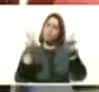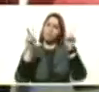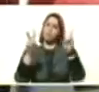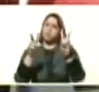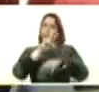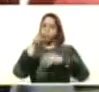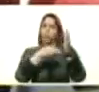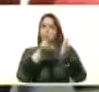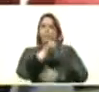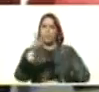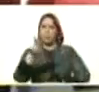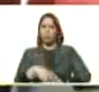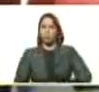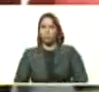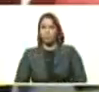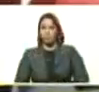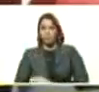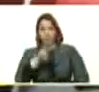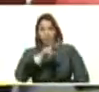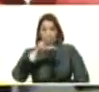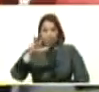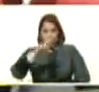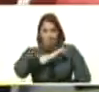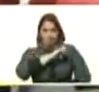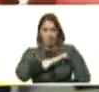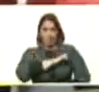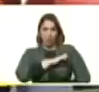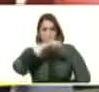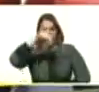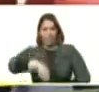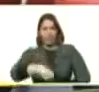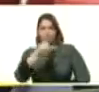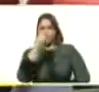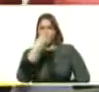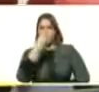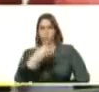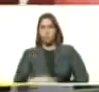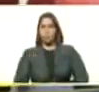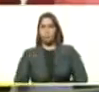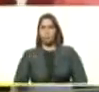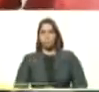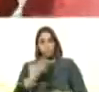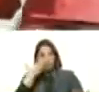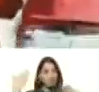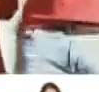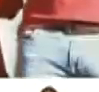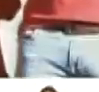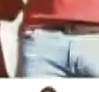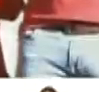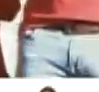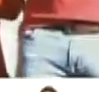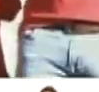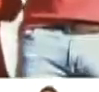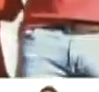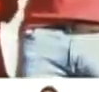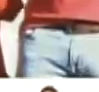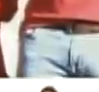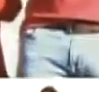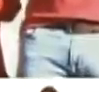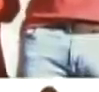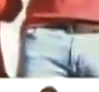el 2022, el 23 de enero, aquí en el Palacio Presidencial. Vamos a ver este video.